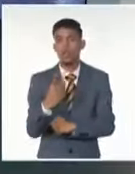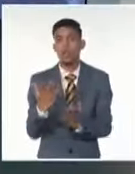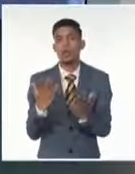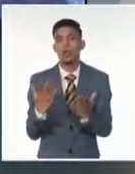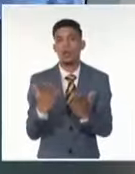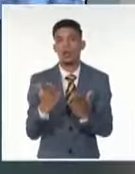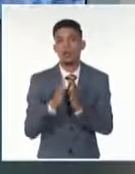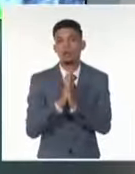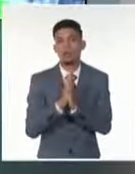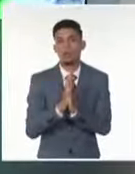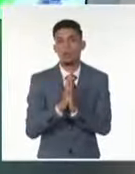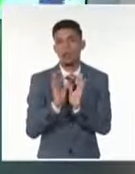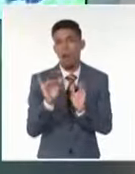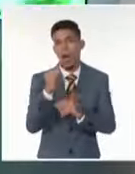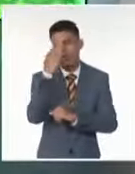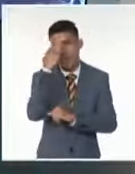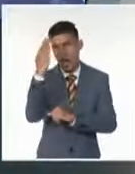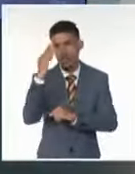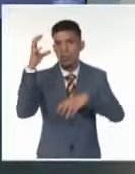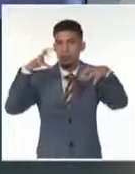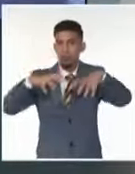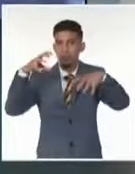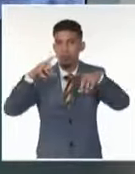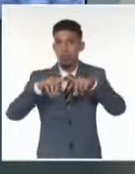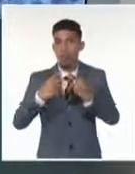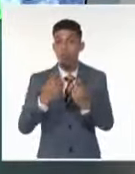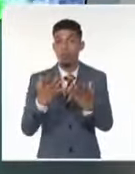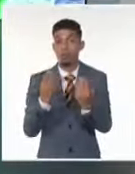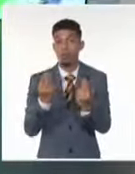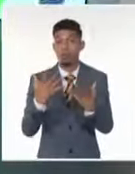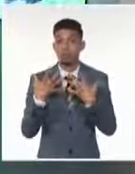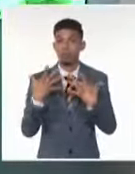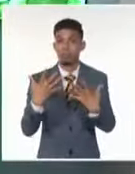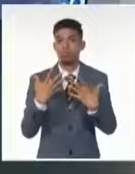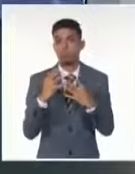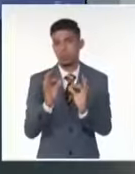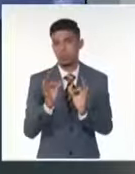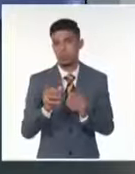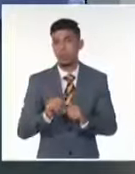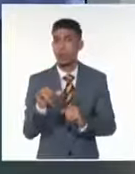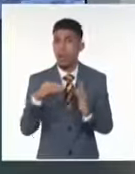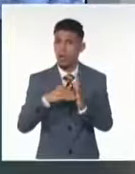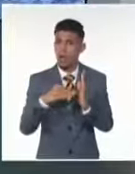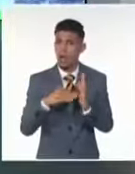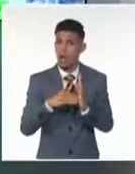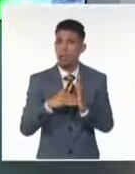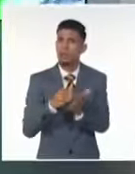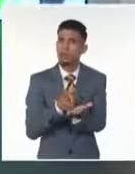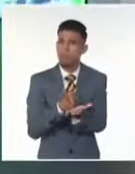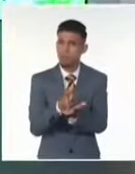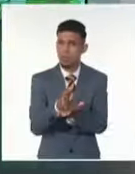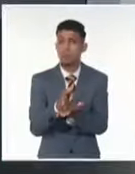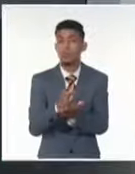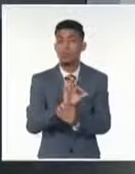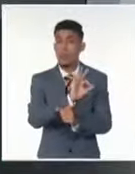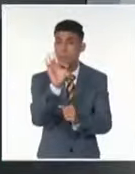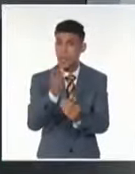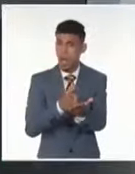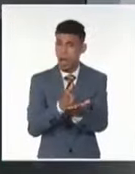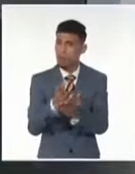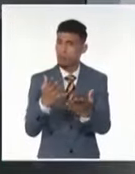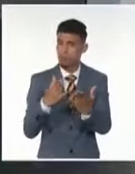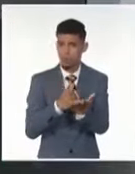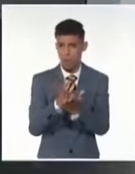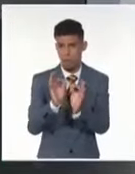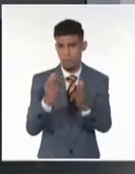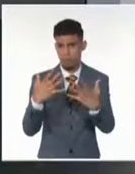temperaturas durante la noche e incluso un poco también con las que ocurren durante la tarde, aunque continuarán siendo calurosos los días. Las condiciones para